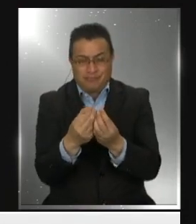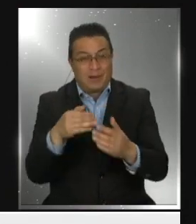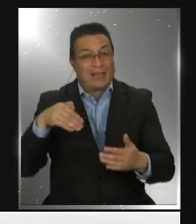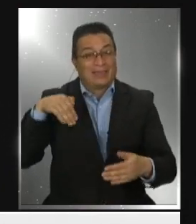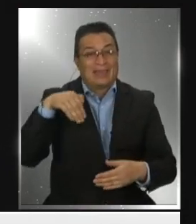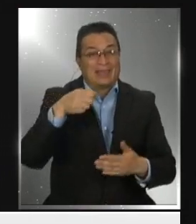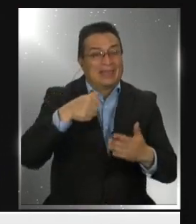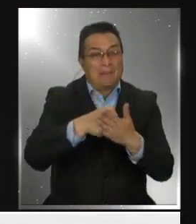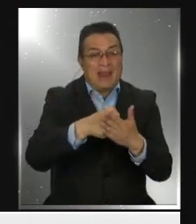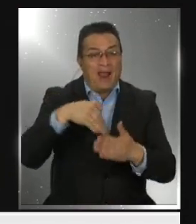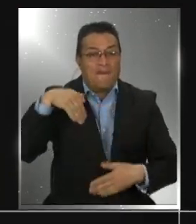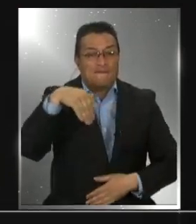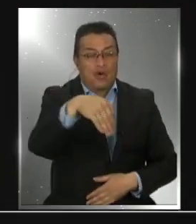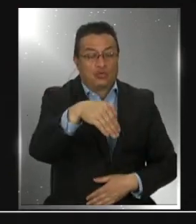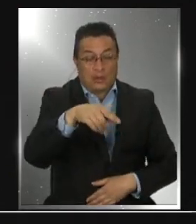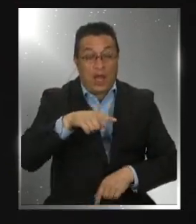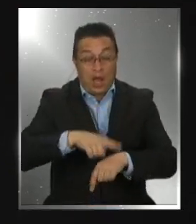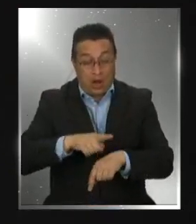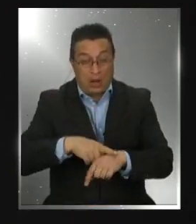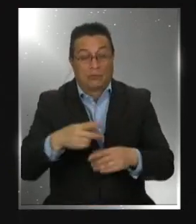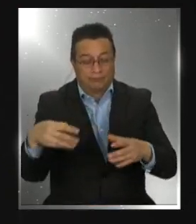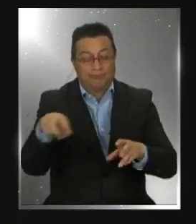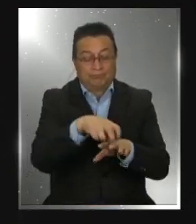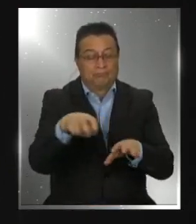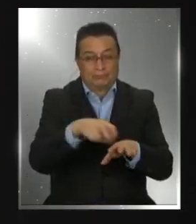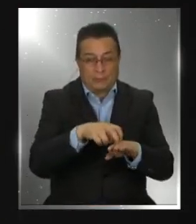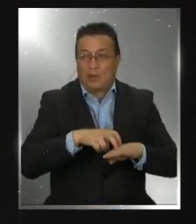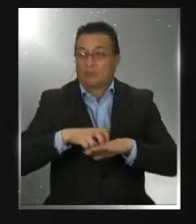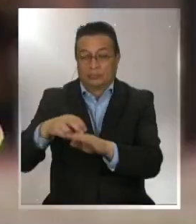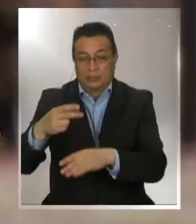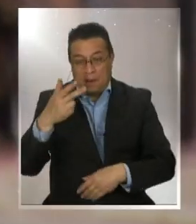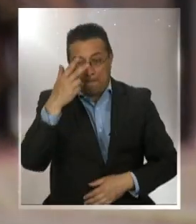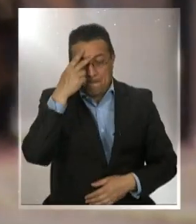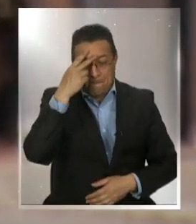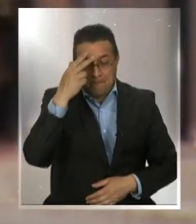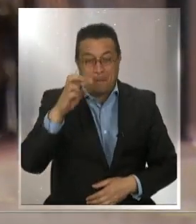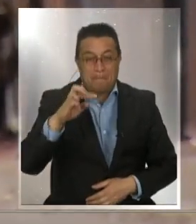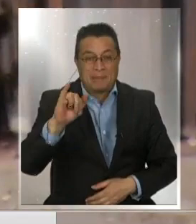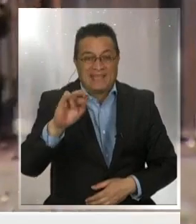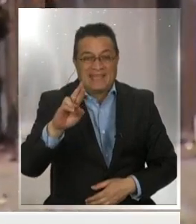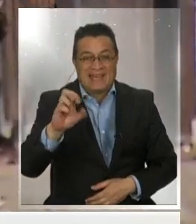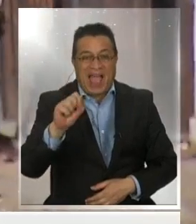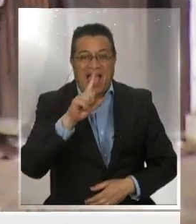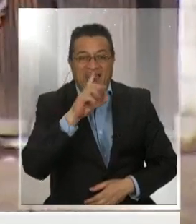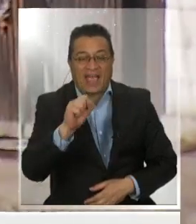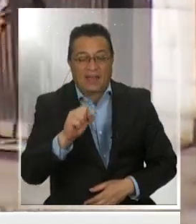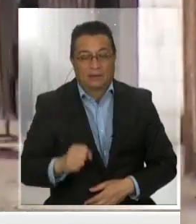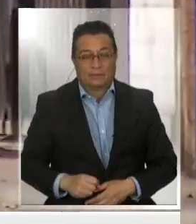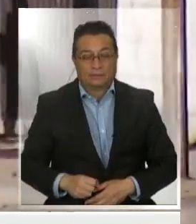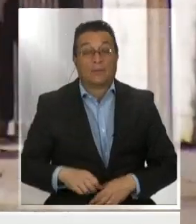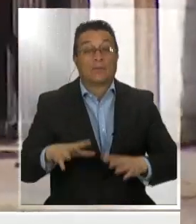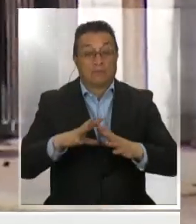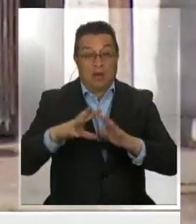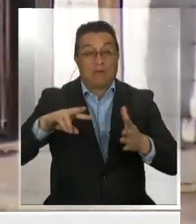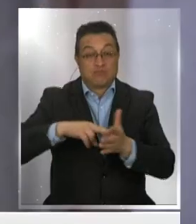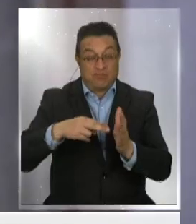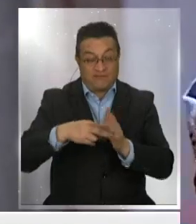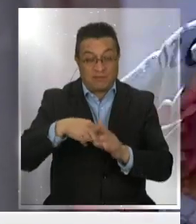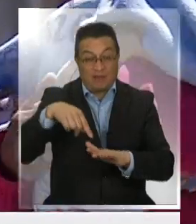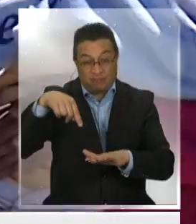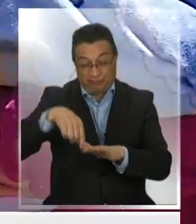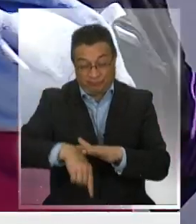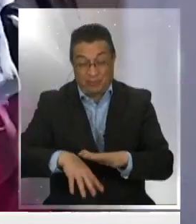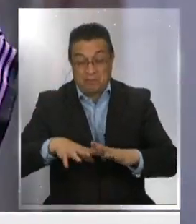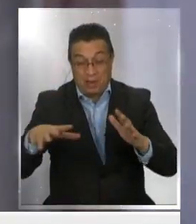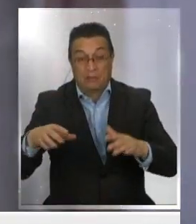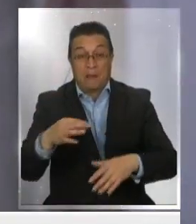buses. A esa hora empiezan a salir también los vehículos que son piratas. Mientras la crisis sigue profundizándose, desde Interior